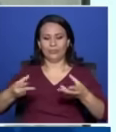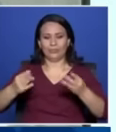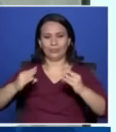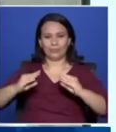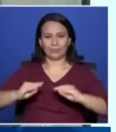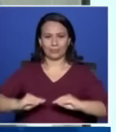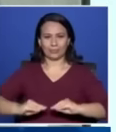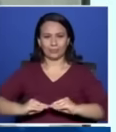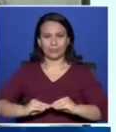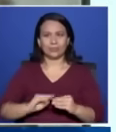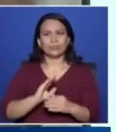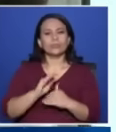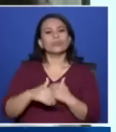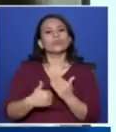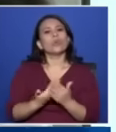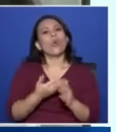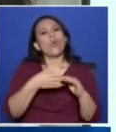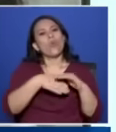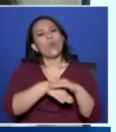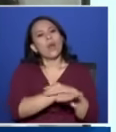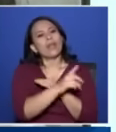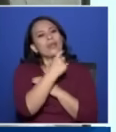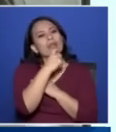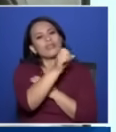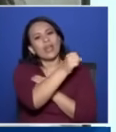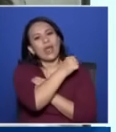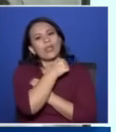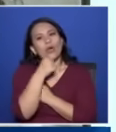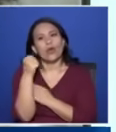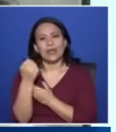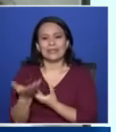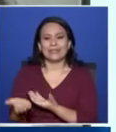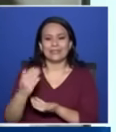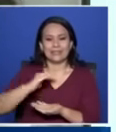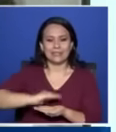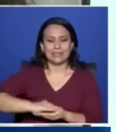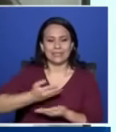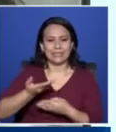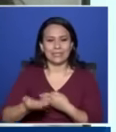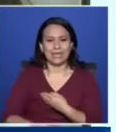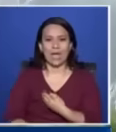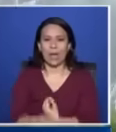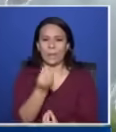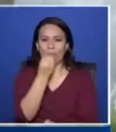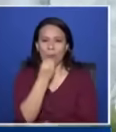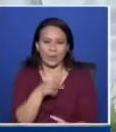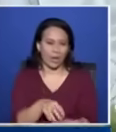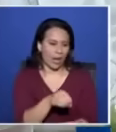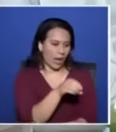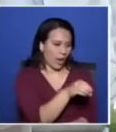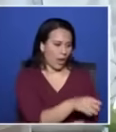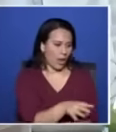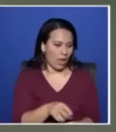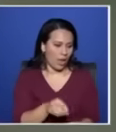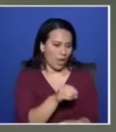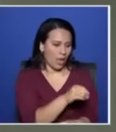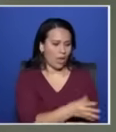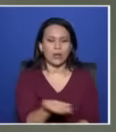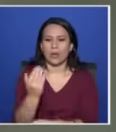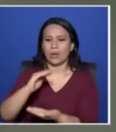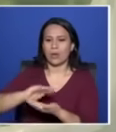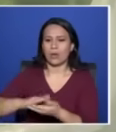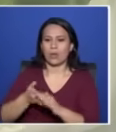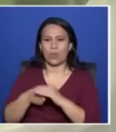los cierra y luego los guarda en refrigeración. Los saca cuando se van a consumir. Consejos para mantener los